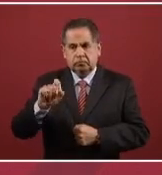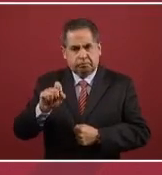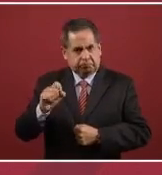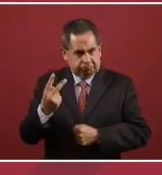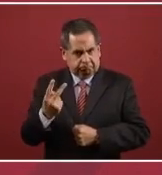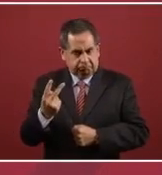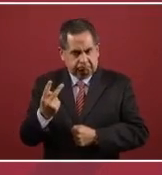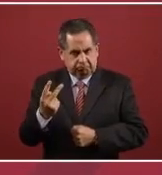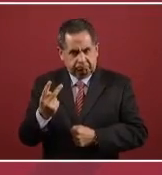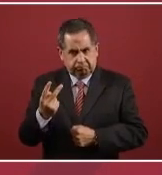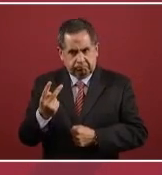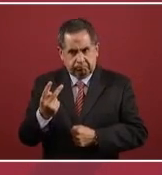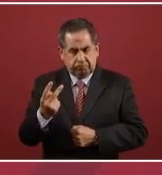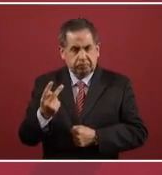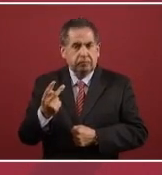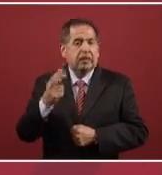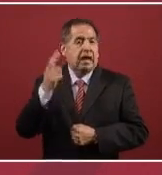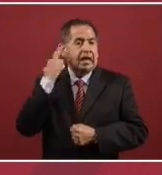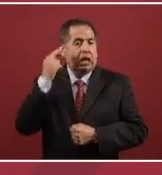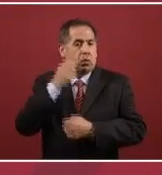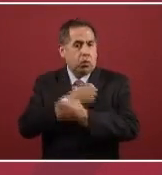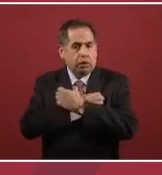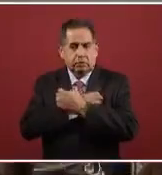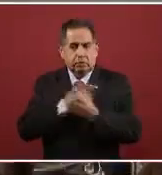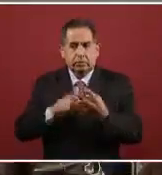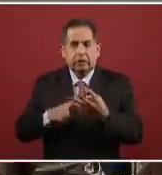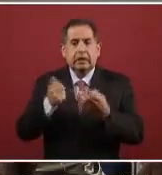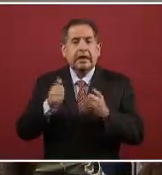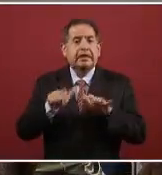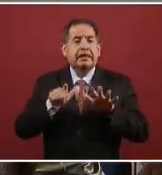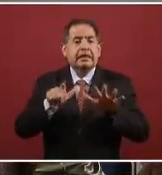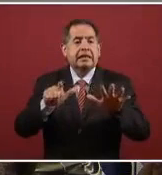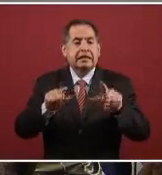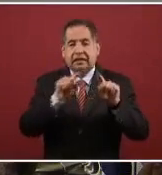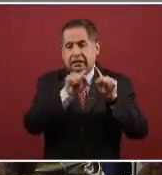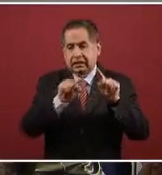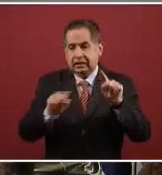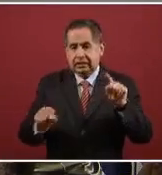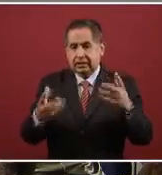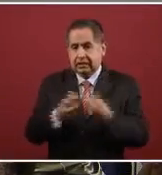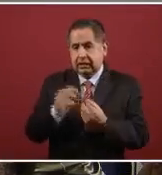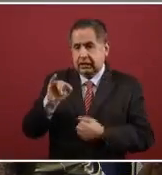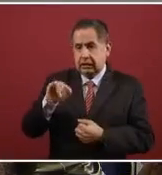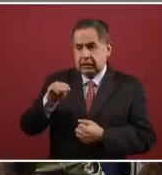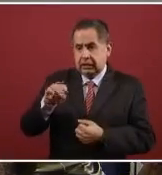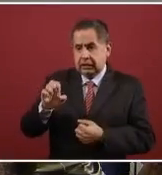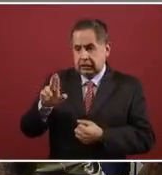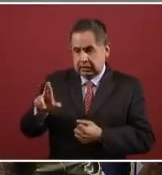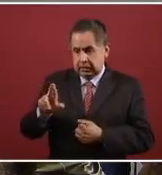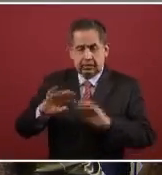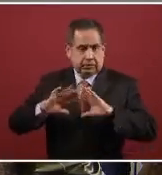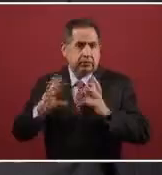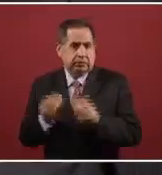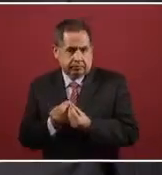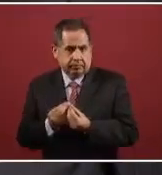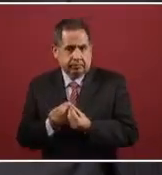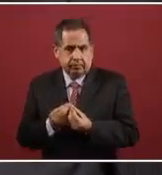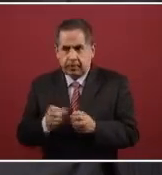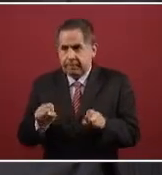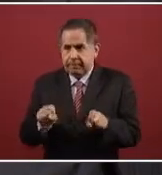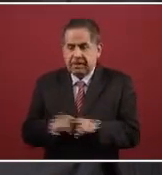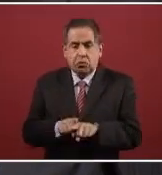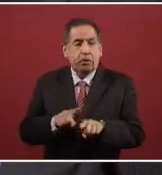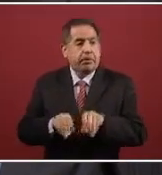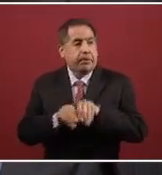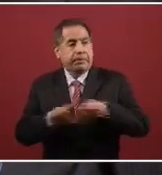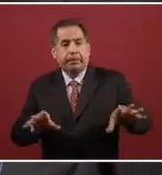22, Radio Educación y las 17 estaciones de radio del IMER. Que bueno, pues estarán disponibles para las